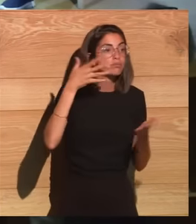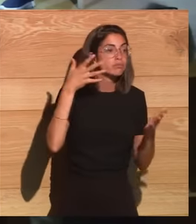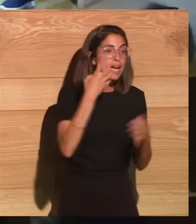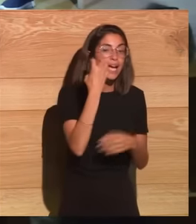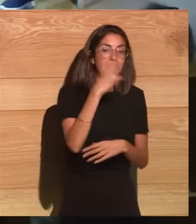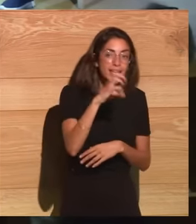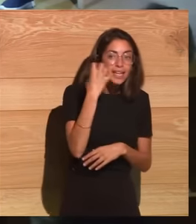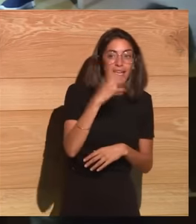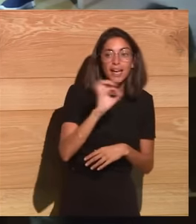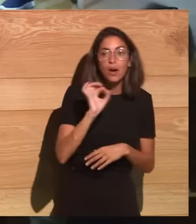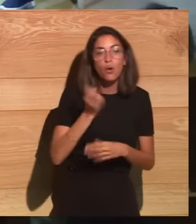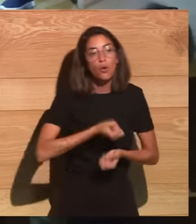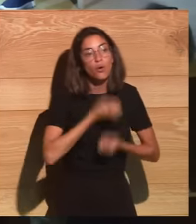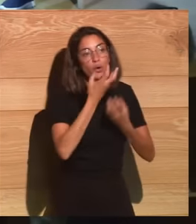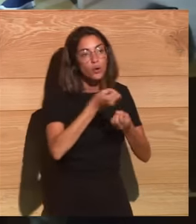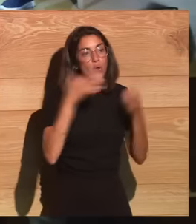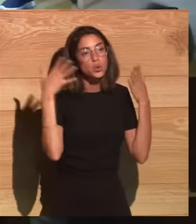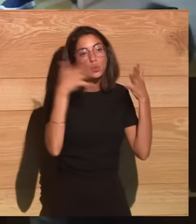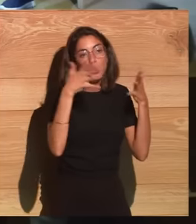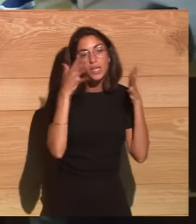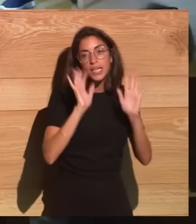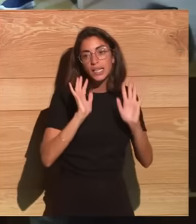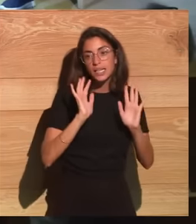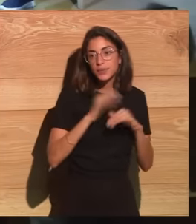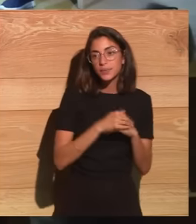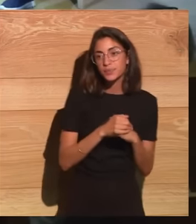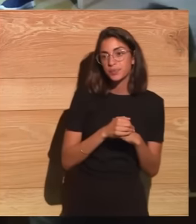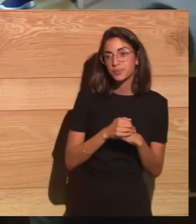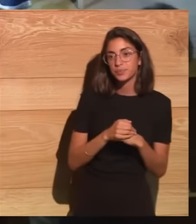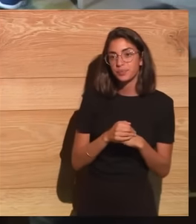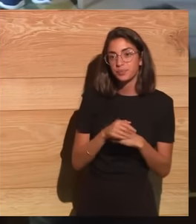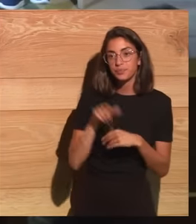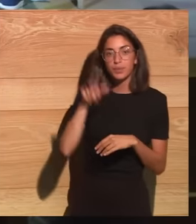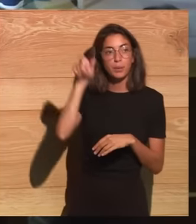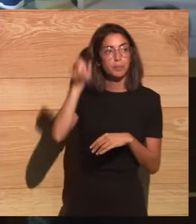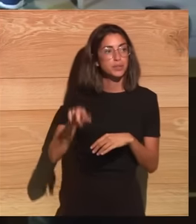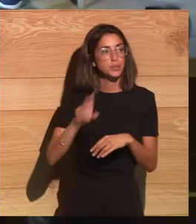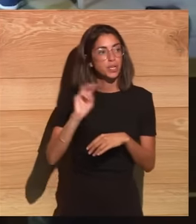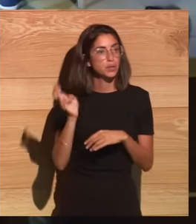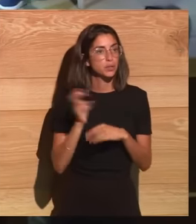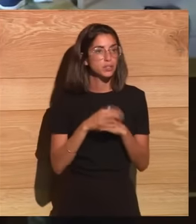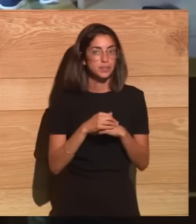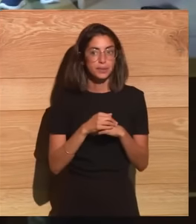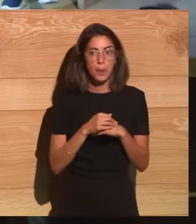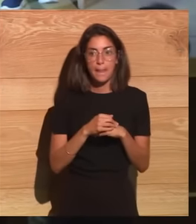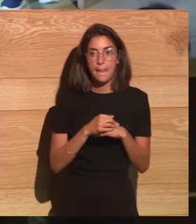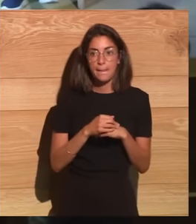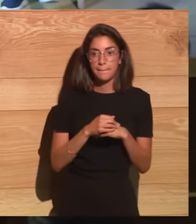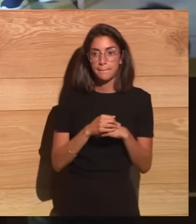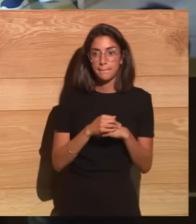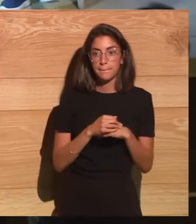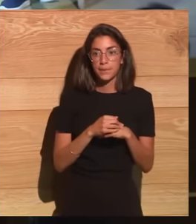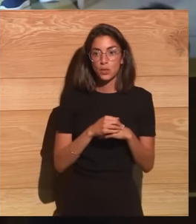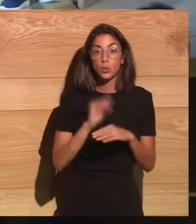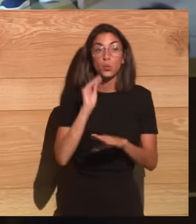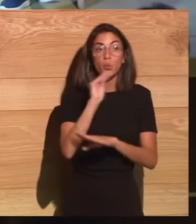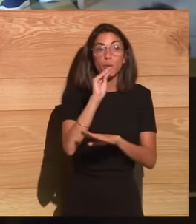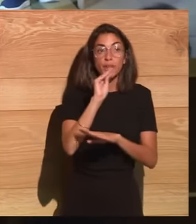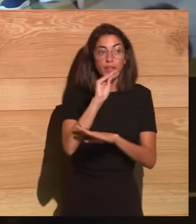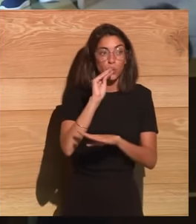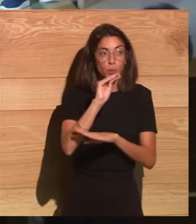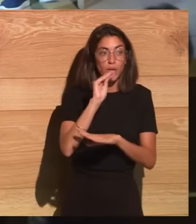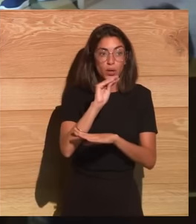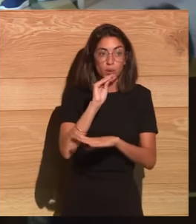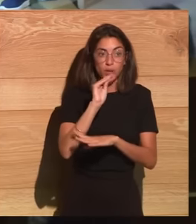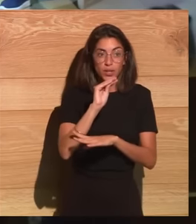queja, comentario, sugerencia incluso? Ahí hay otra persona que levanta la mano. Cuidado, cuidado, no hagas